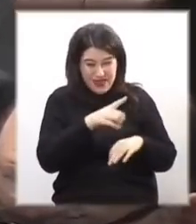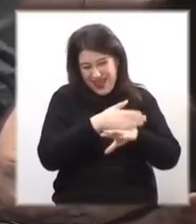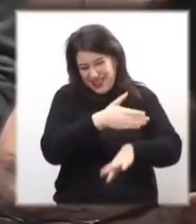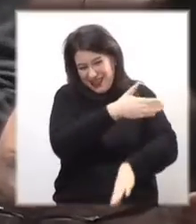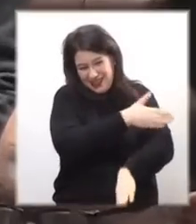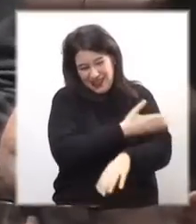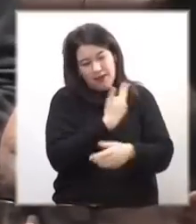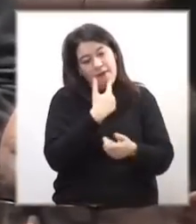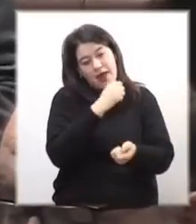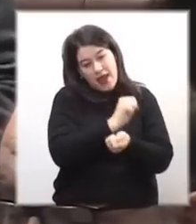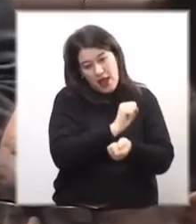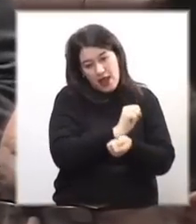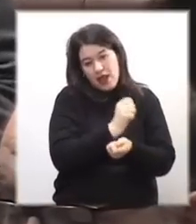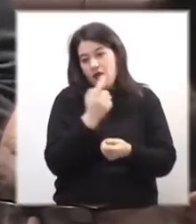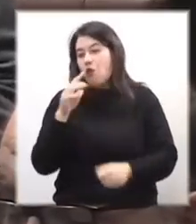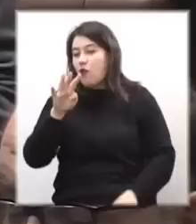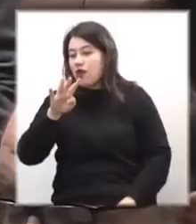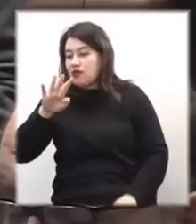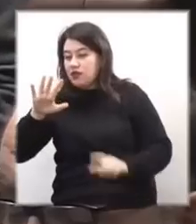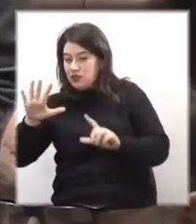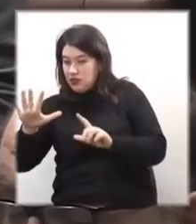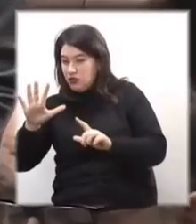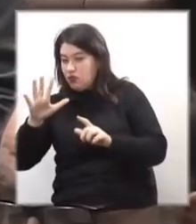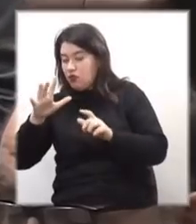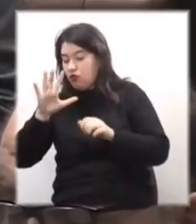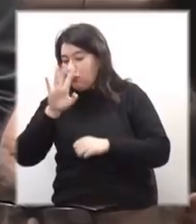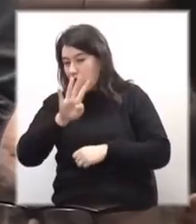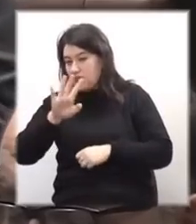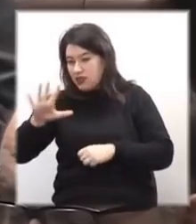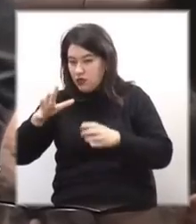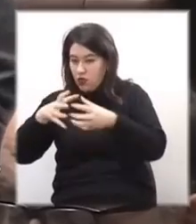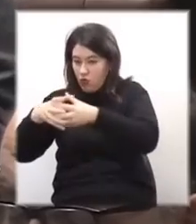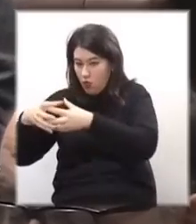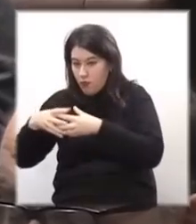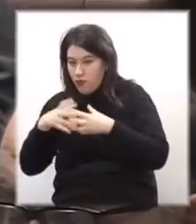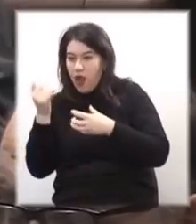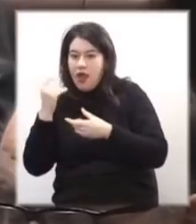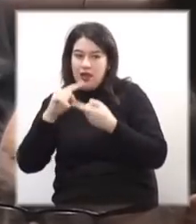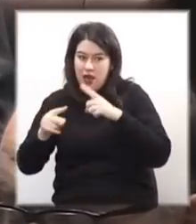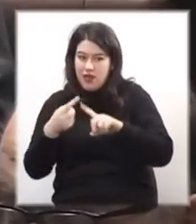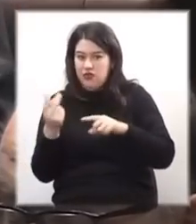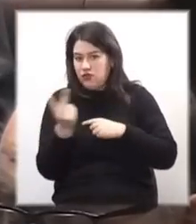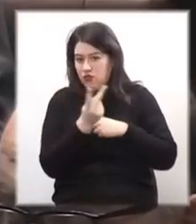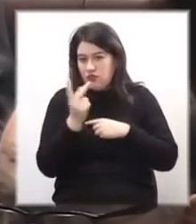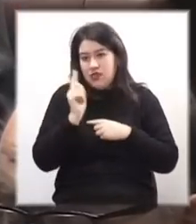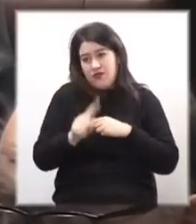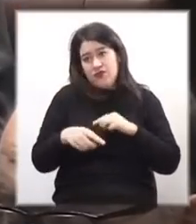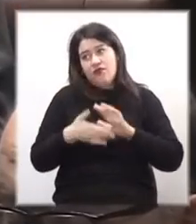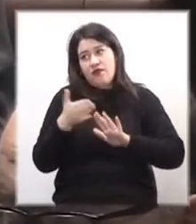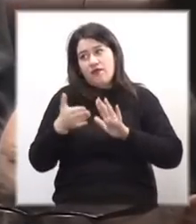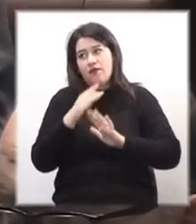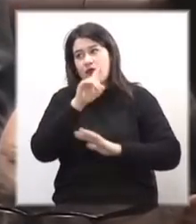antecedentes penales, con alguno de estos 45 grupos. Vamos a tener una pregunta concreta en ese sentido.